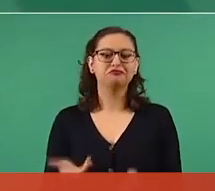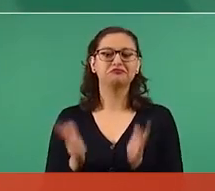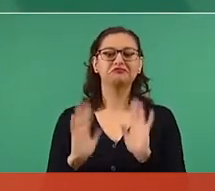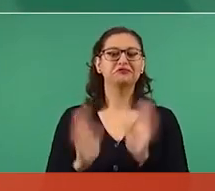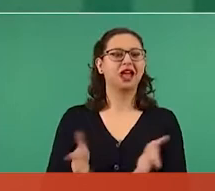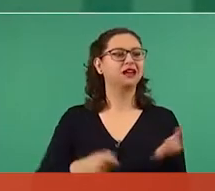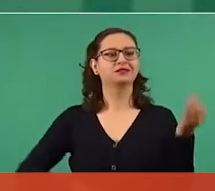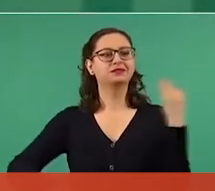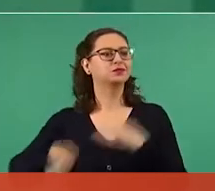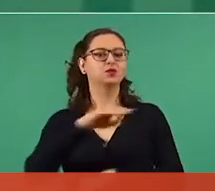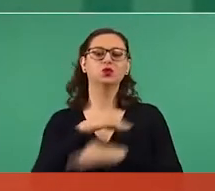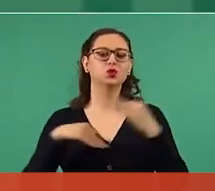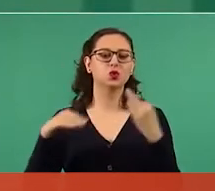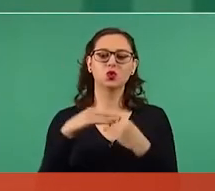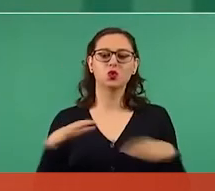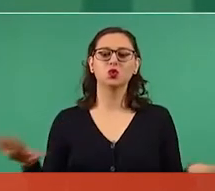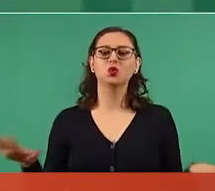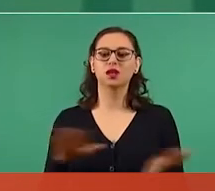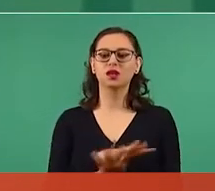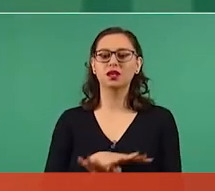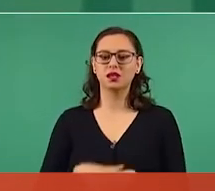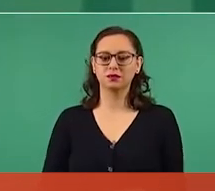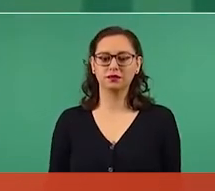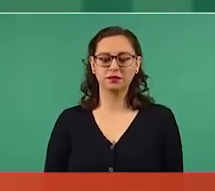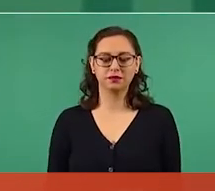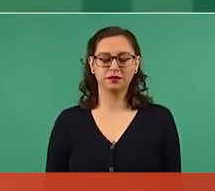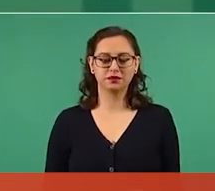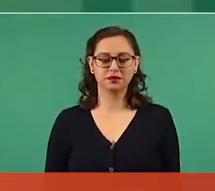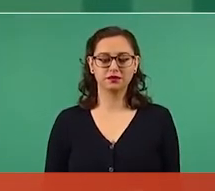Hay veces que